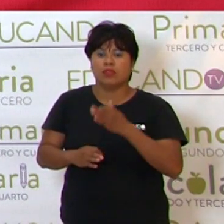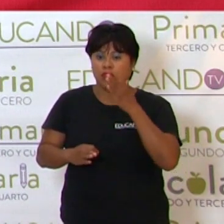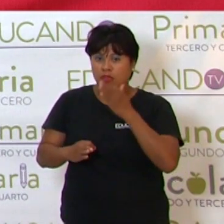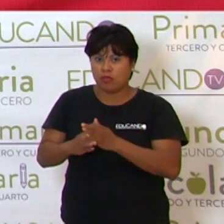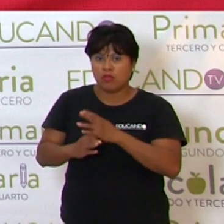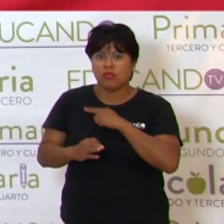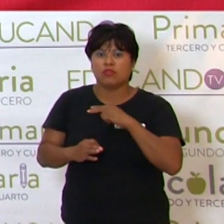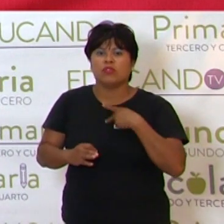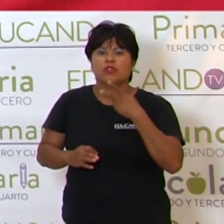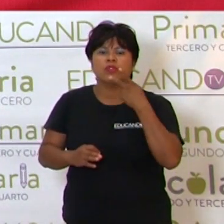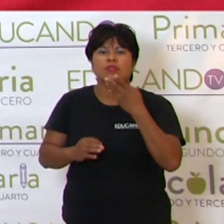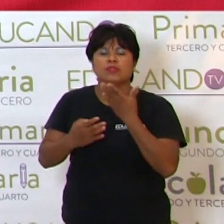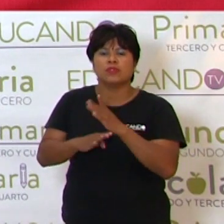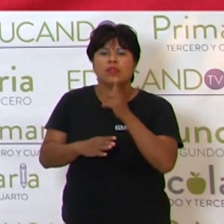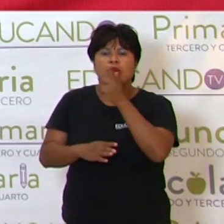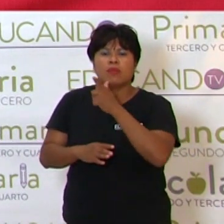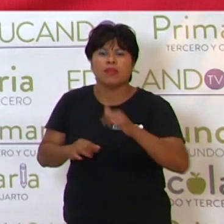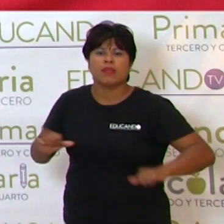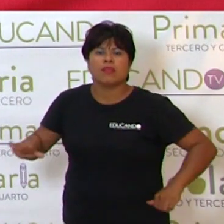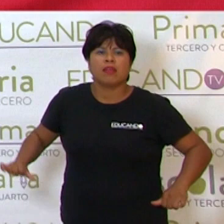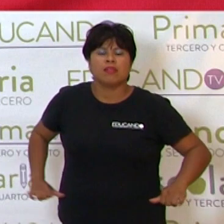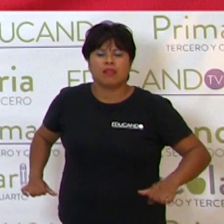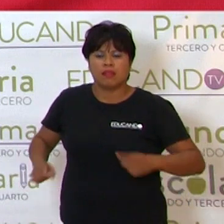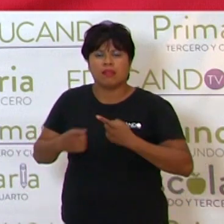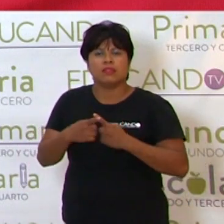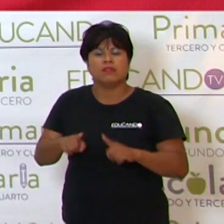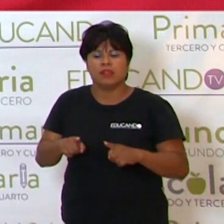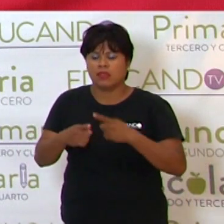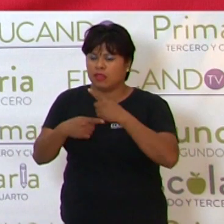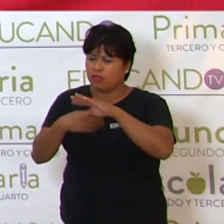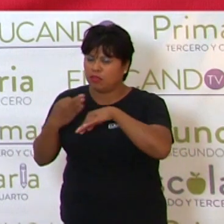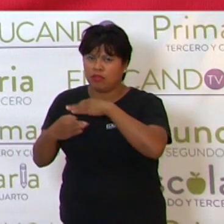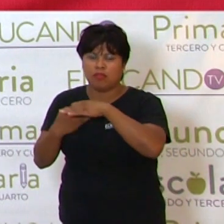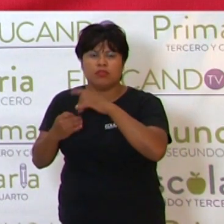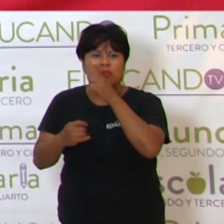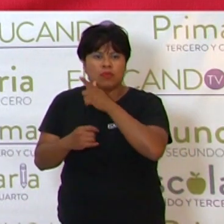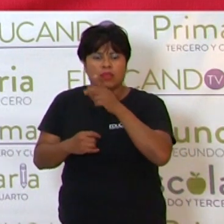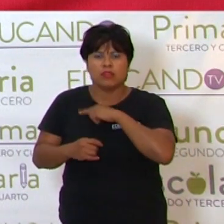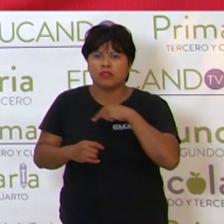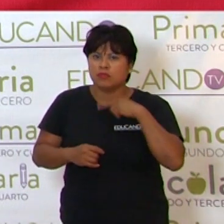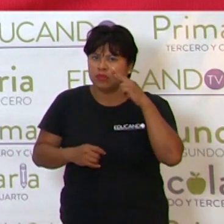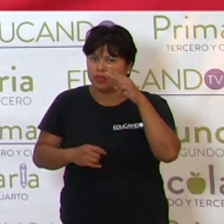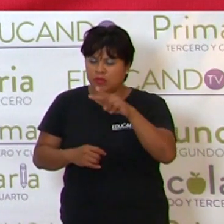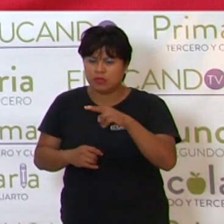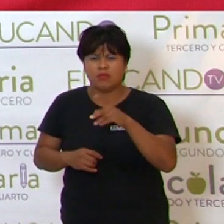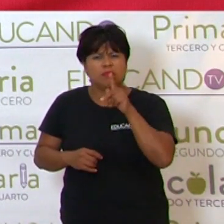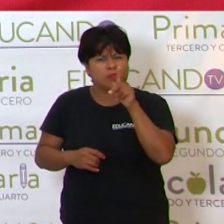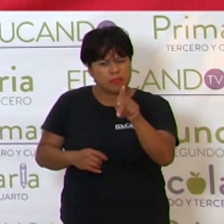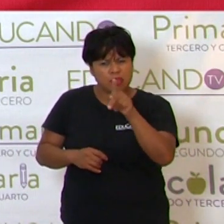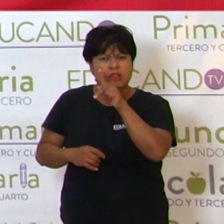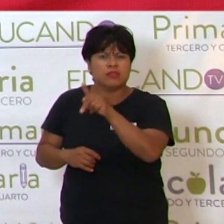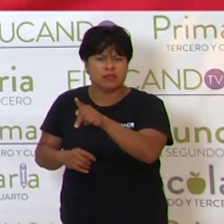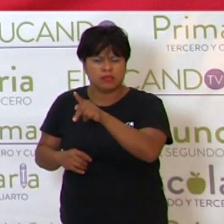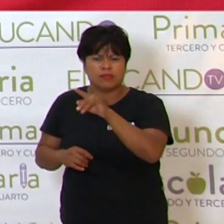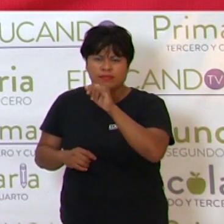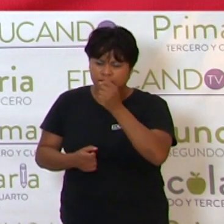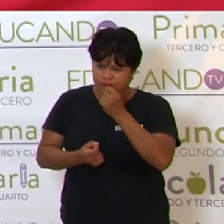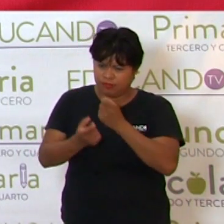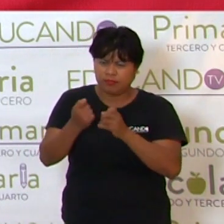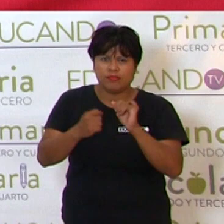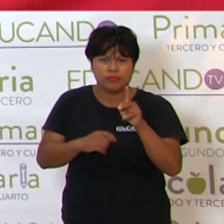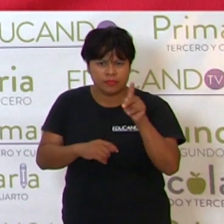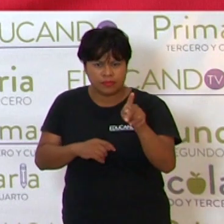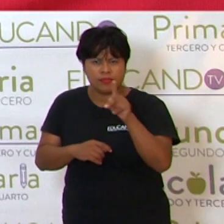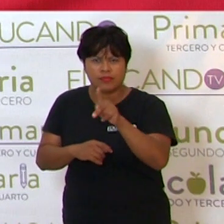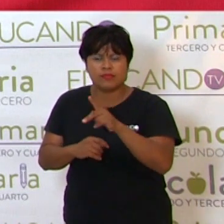hoy hablamos del lenguaje teatral, que es diferente a todos los lenguajes que hemos visto. Tiene algunos parecidos, se parecen algunos